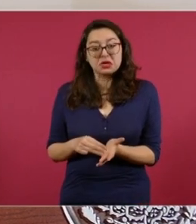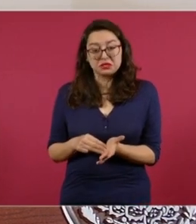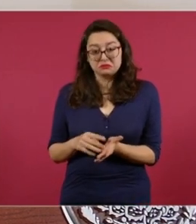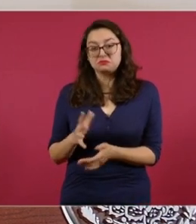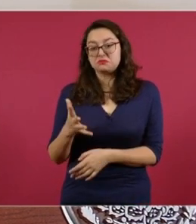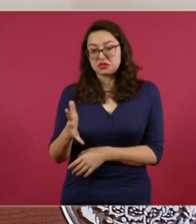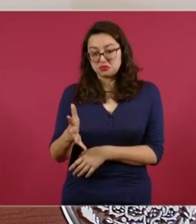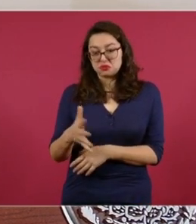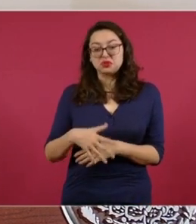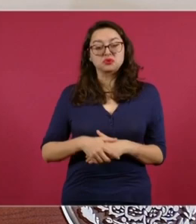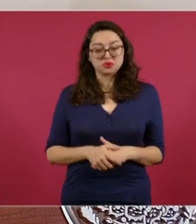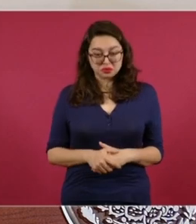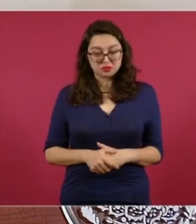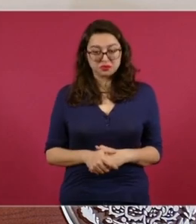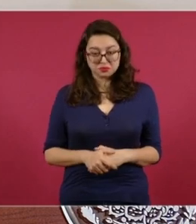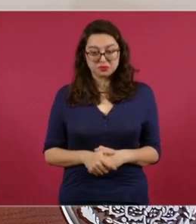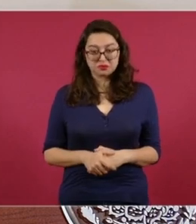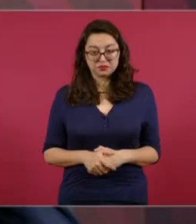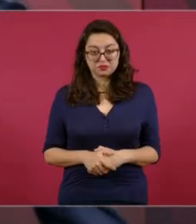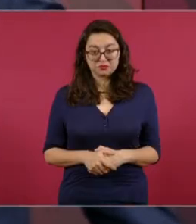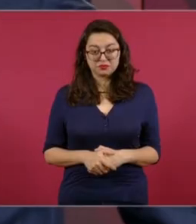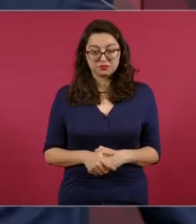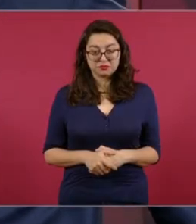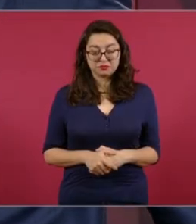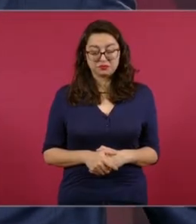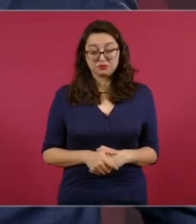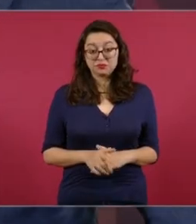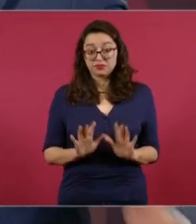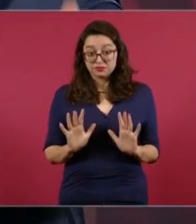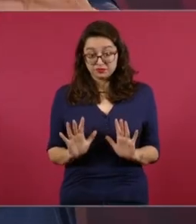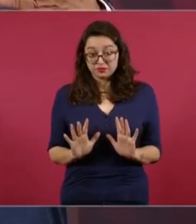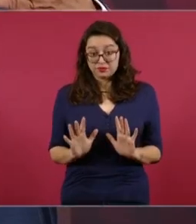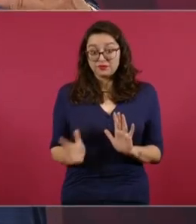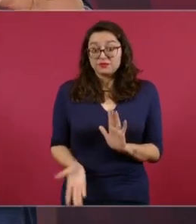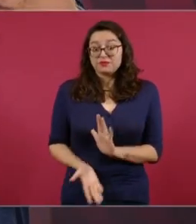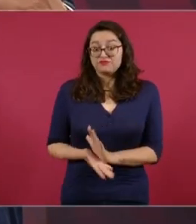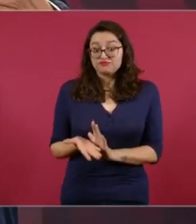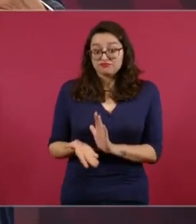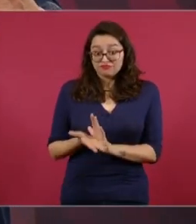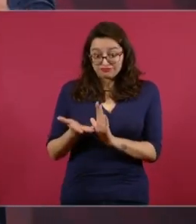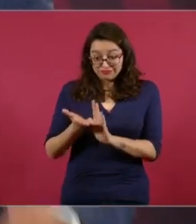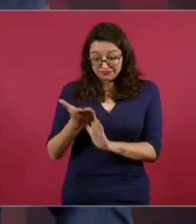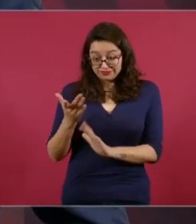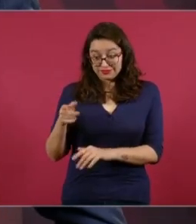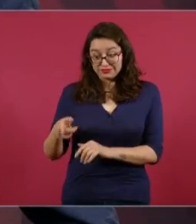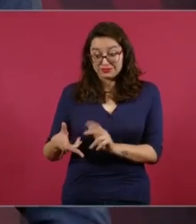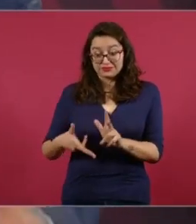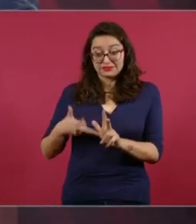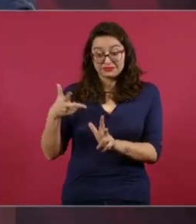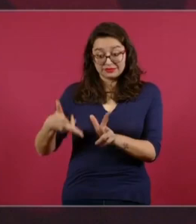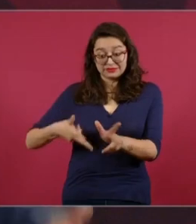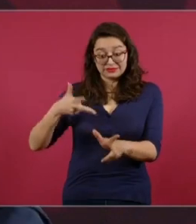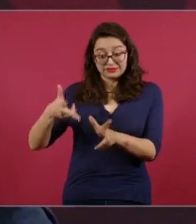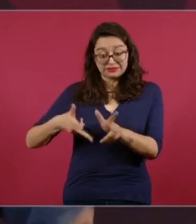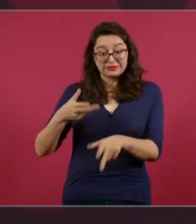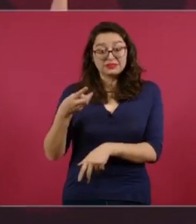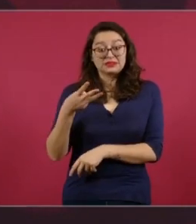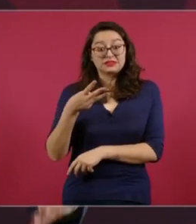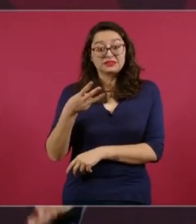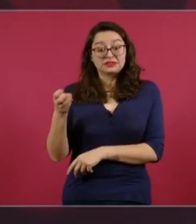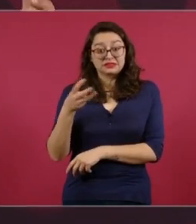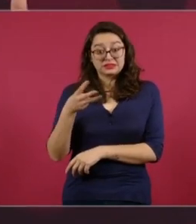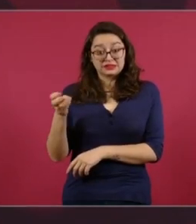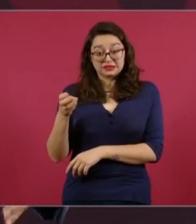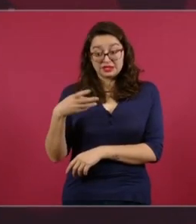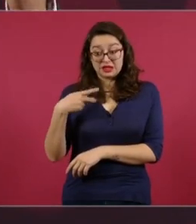trabajadores. Estoy hablando solo de los 300 kilómetros de Salina